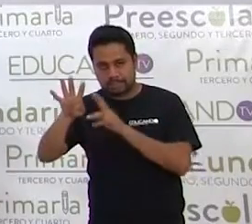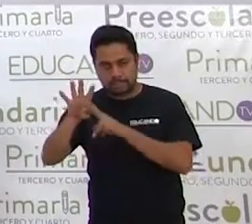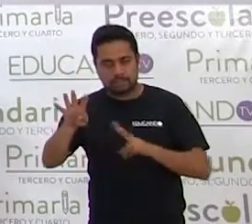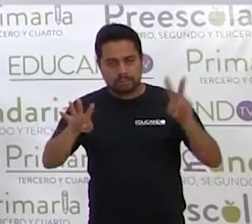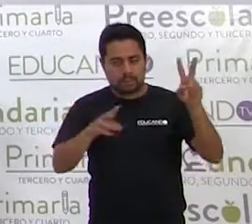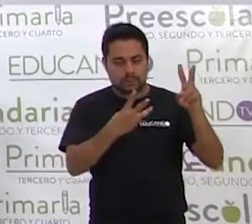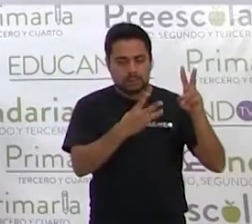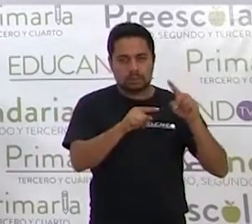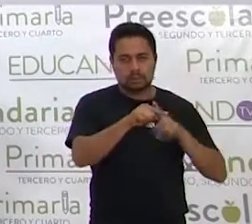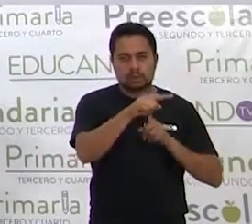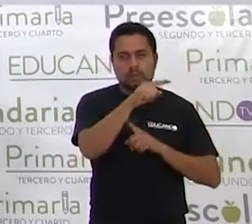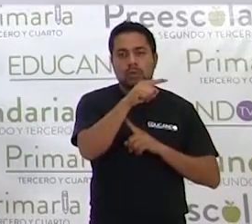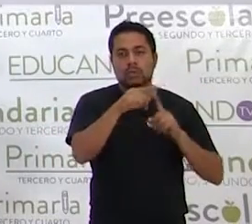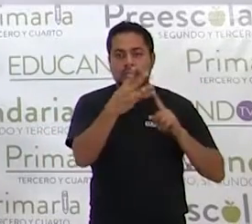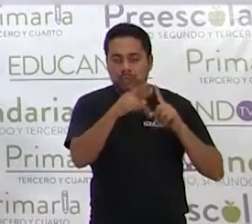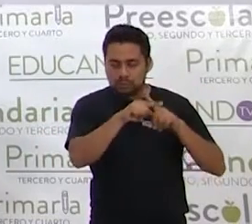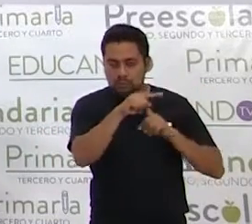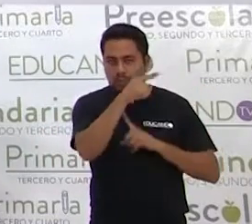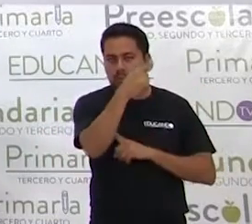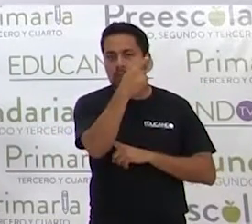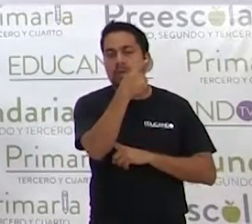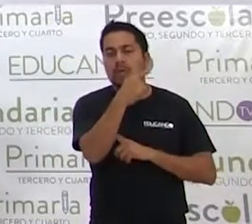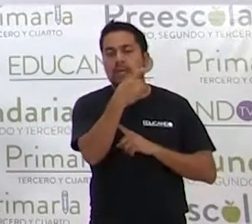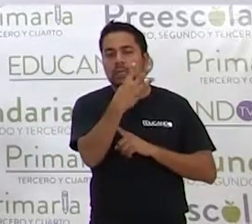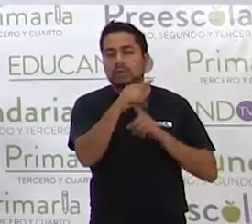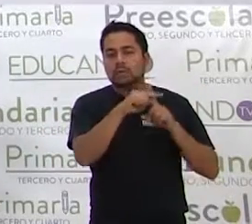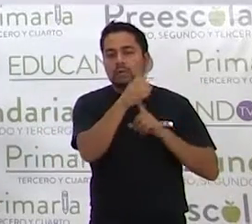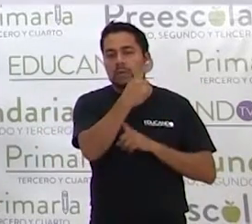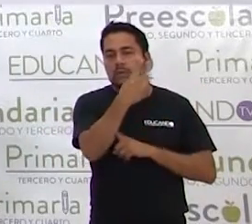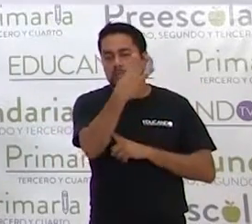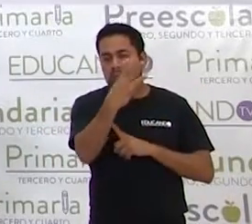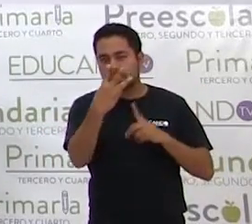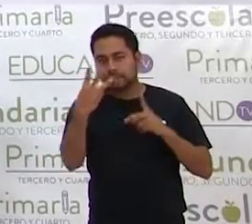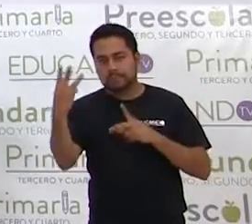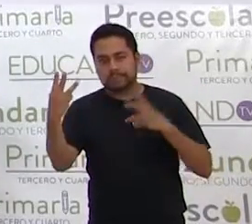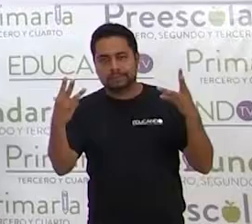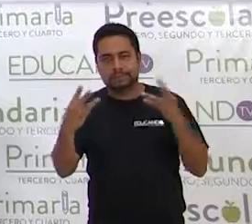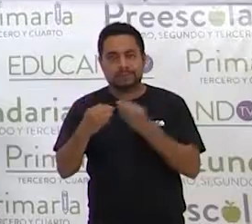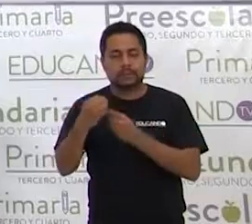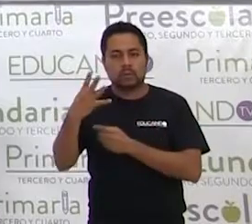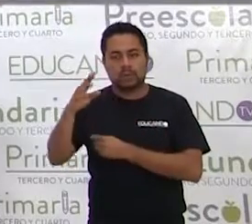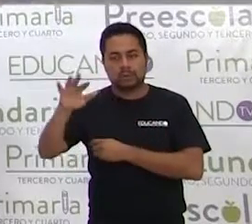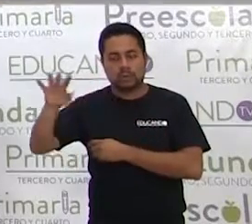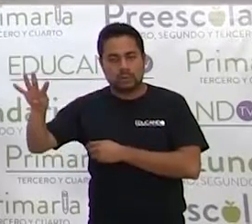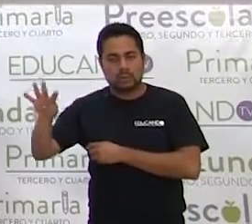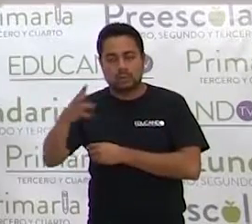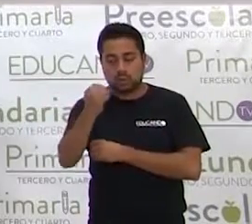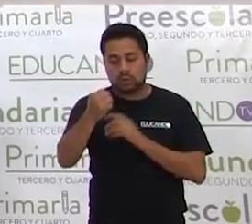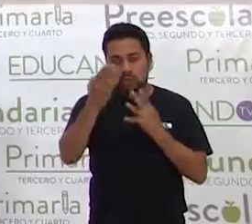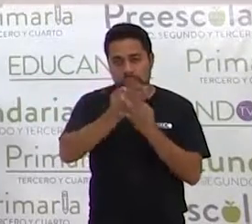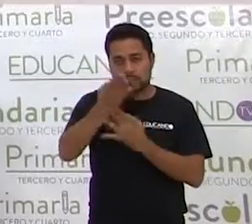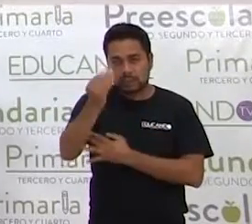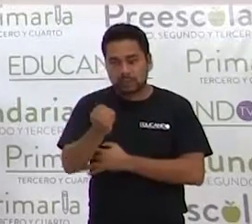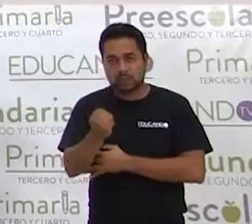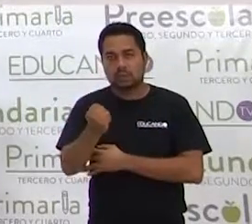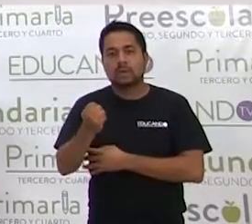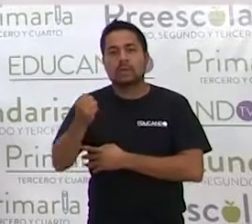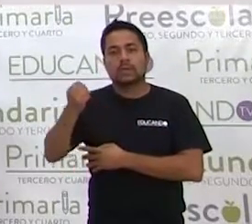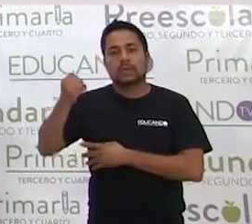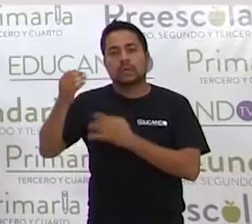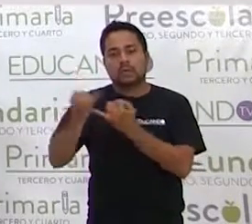23 por 13 454 menos 9 entre 9 11 por 4